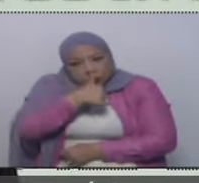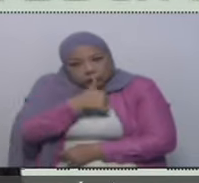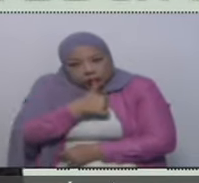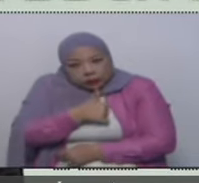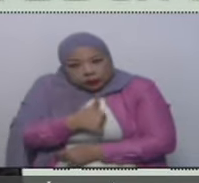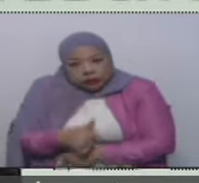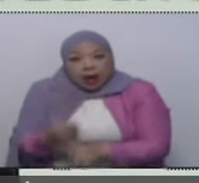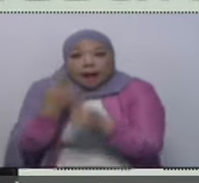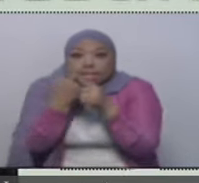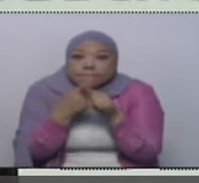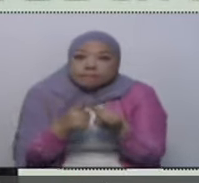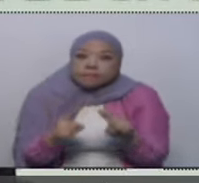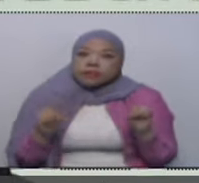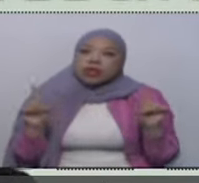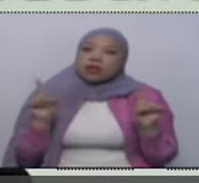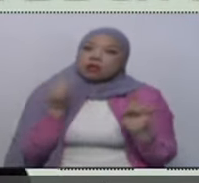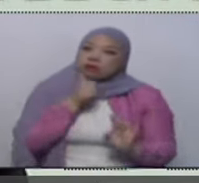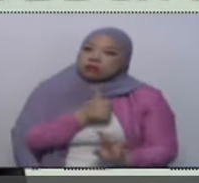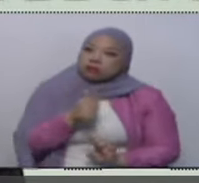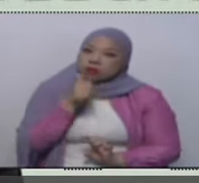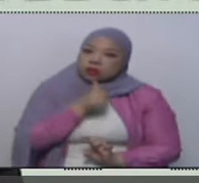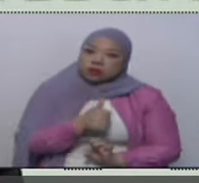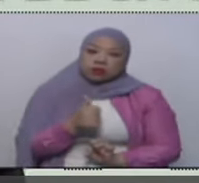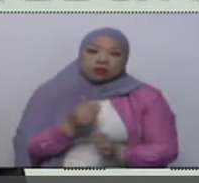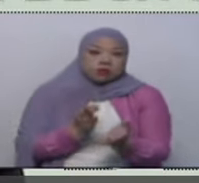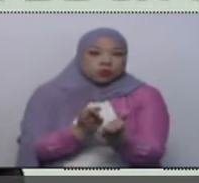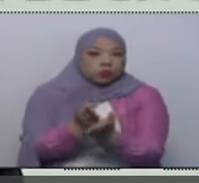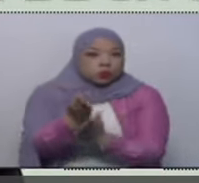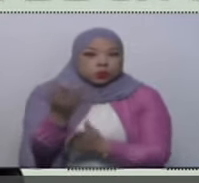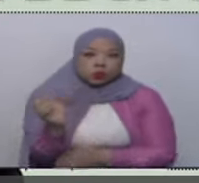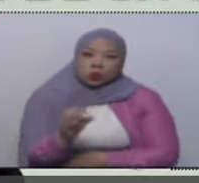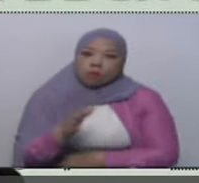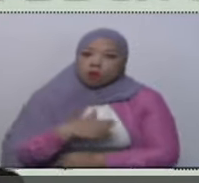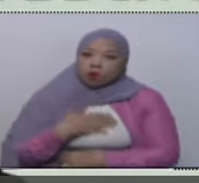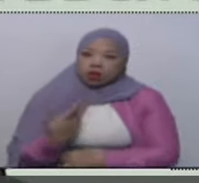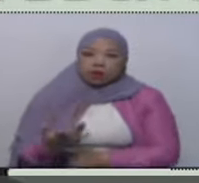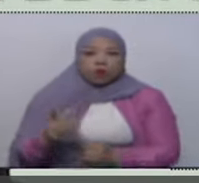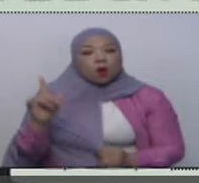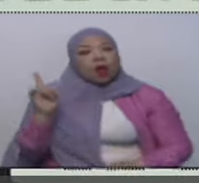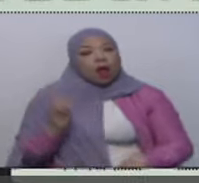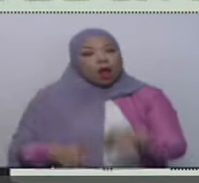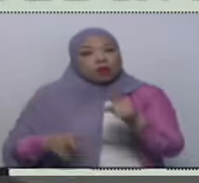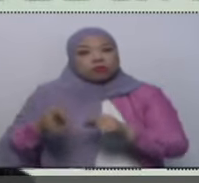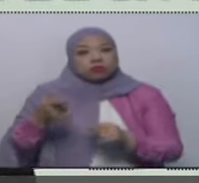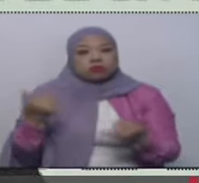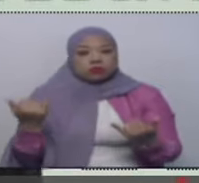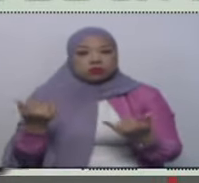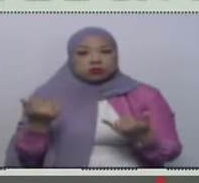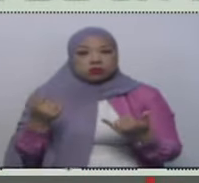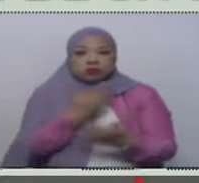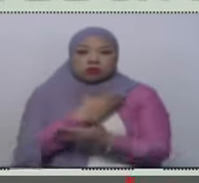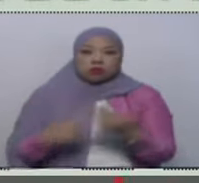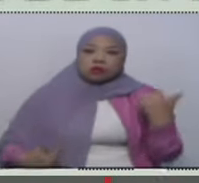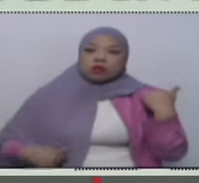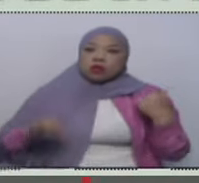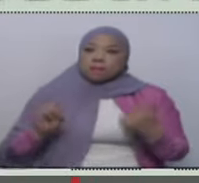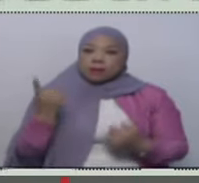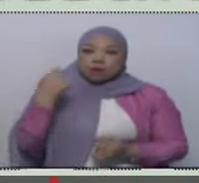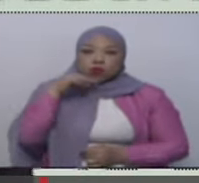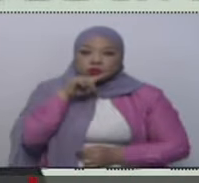esa tolerancia y paciencia no es infinito. Y llega algún día, como el